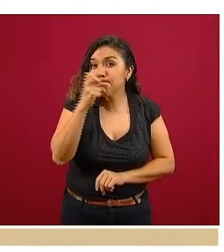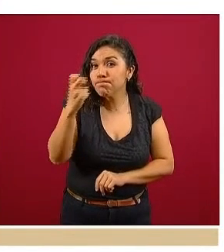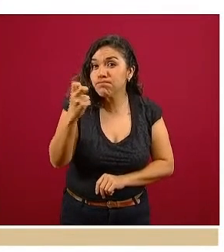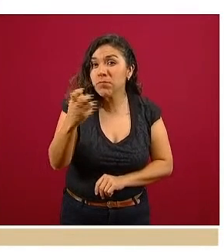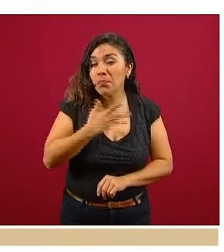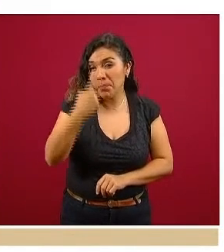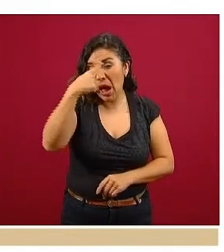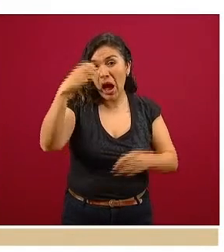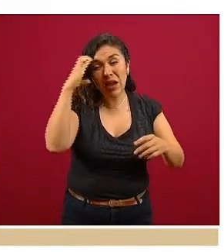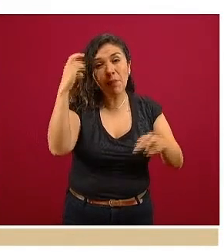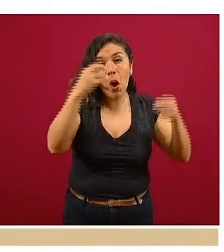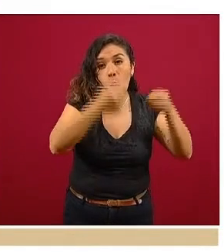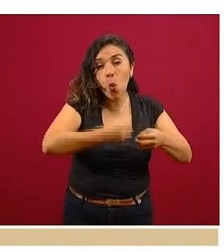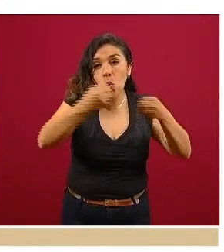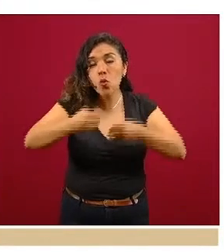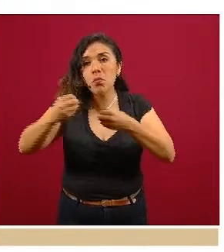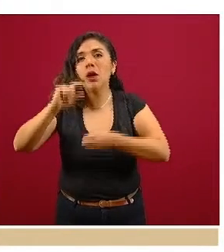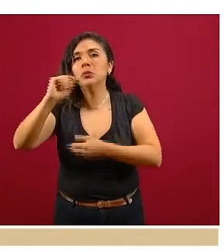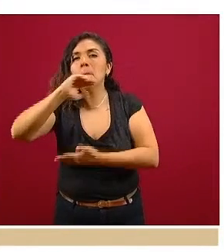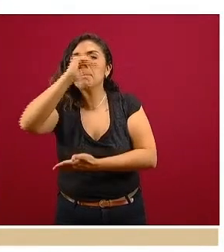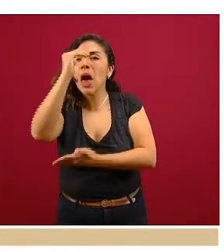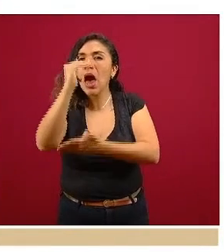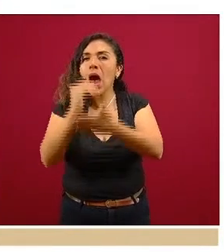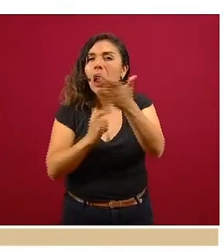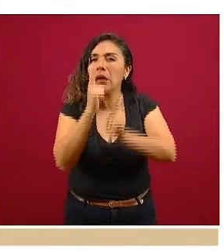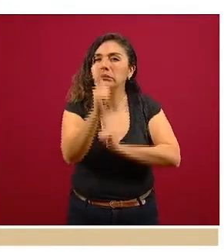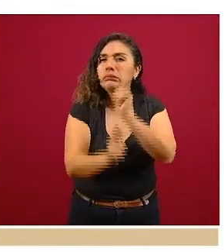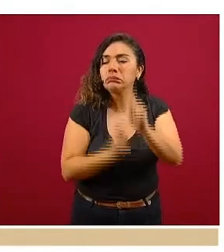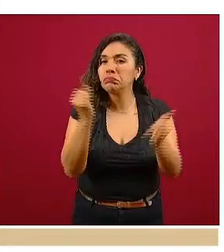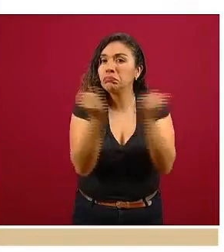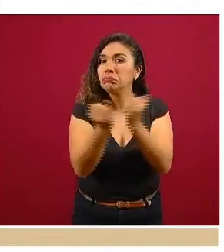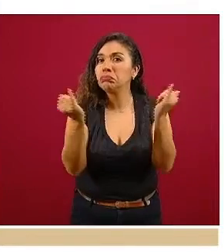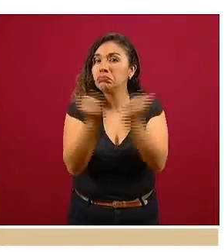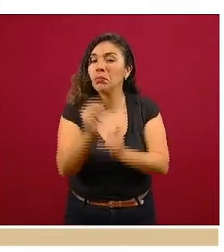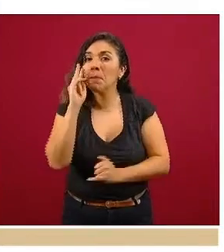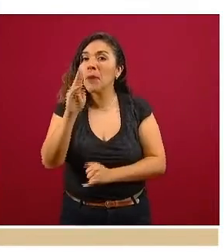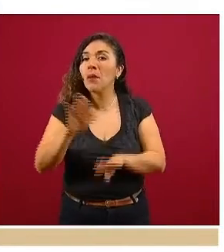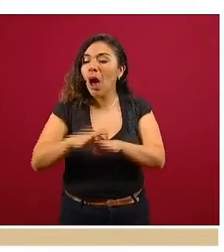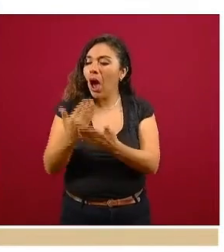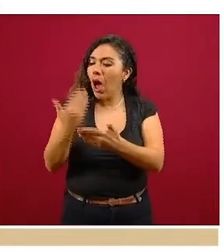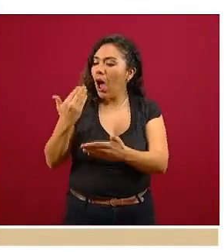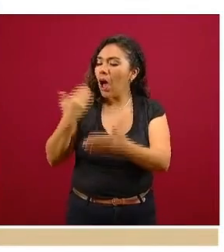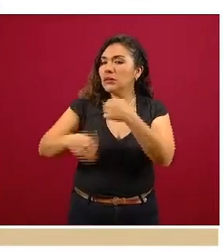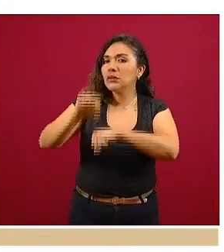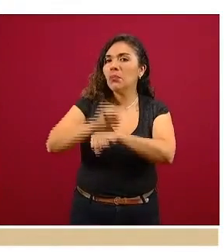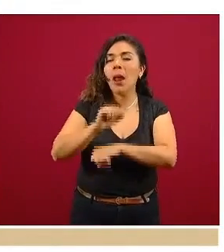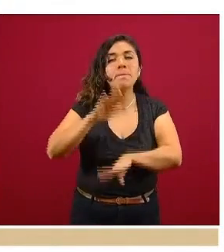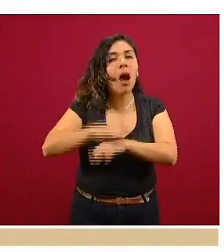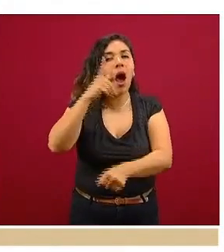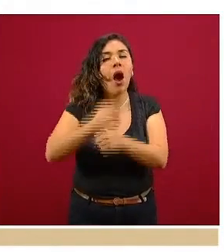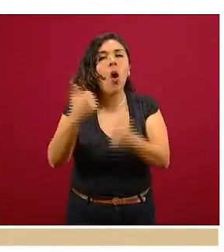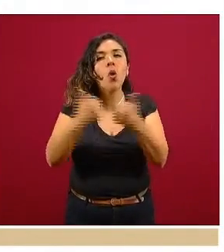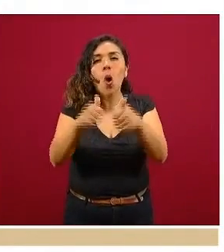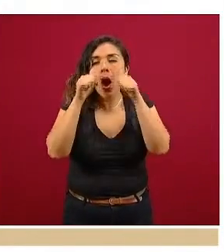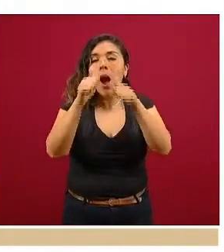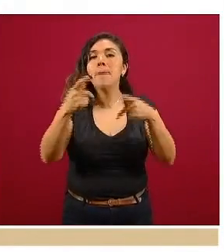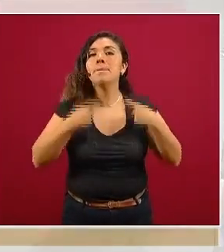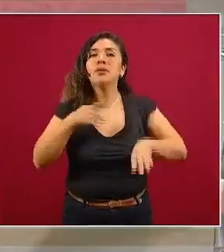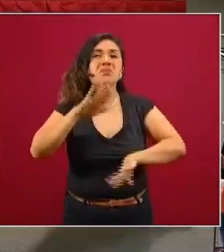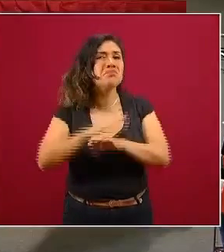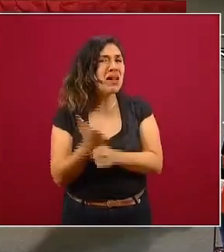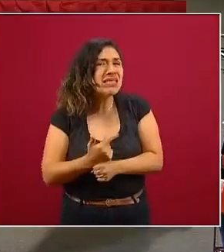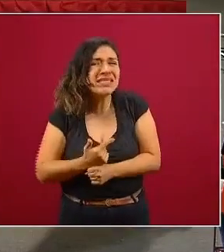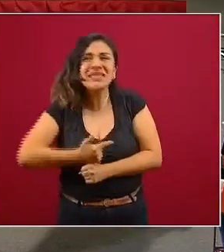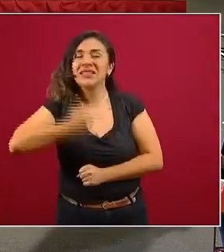indicador de ocupación ha venido disminuyendo también en las últimas semanas, sobre todo las que tienen que ver con los pacientes críticos